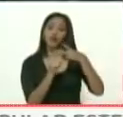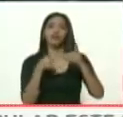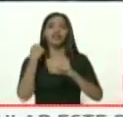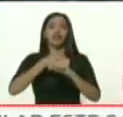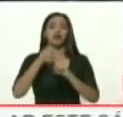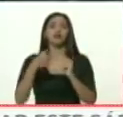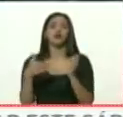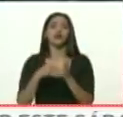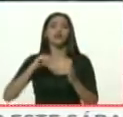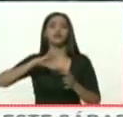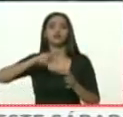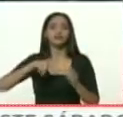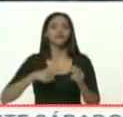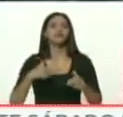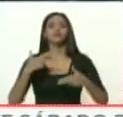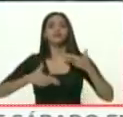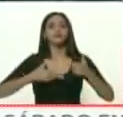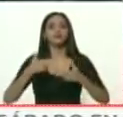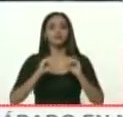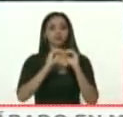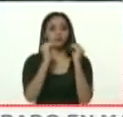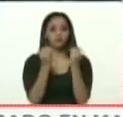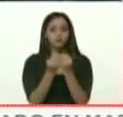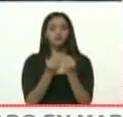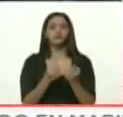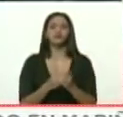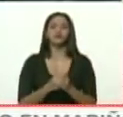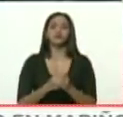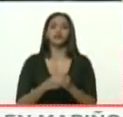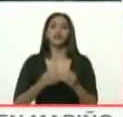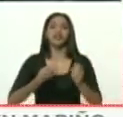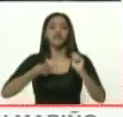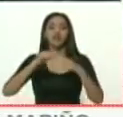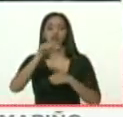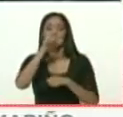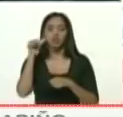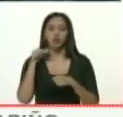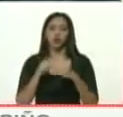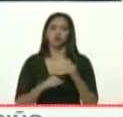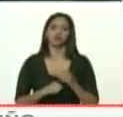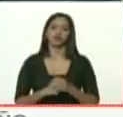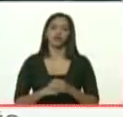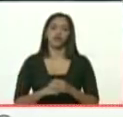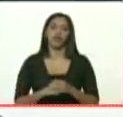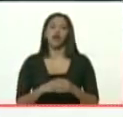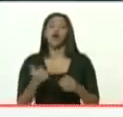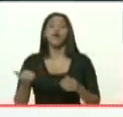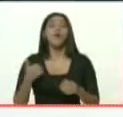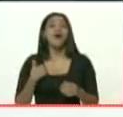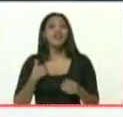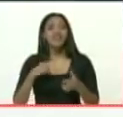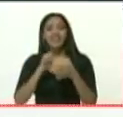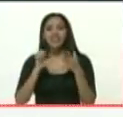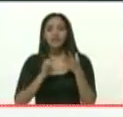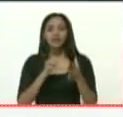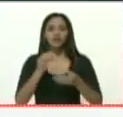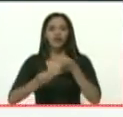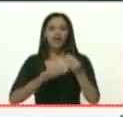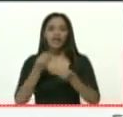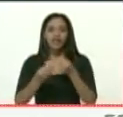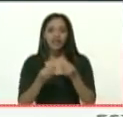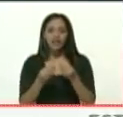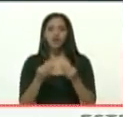la corrupción, delincuencia organizada y tráfico ilícito de drogas. Es decir, cualquier elemento generador de